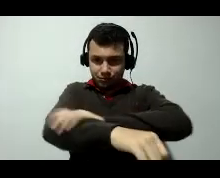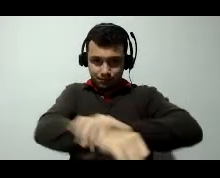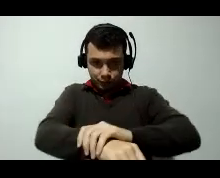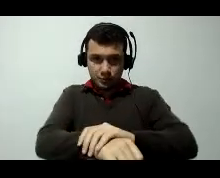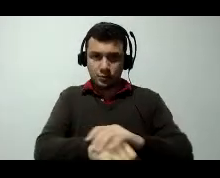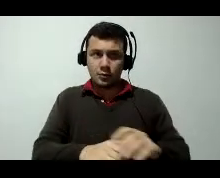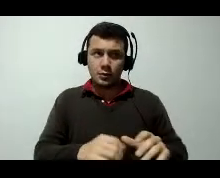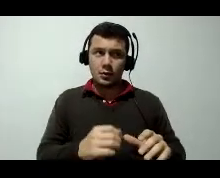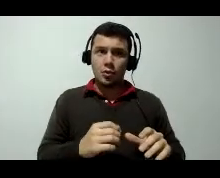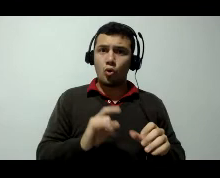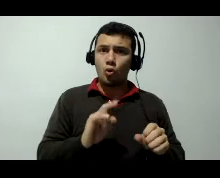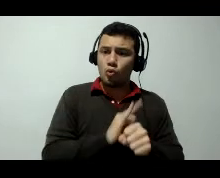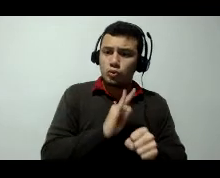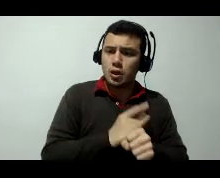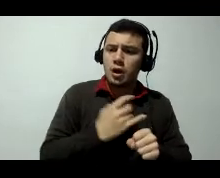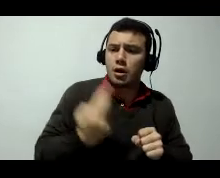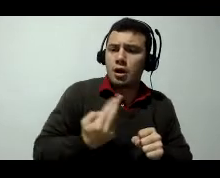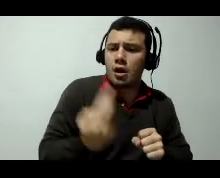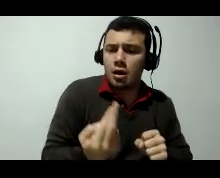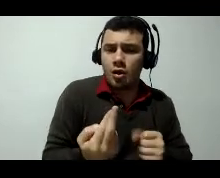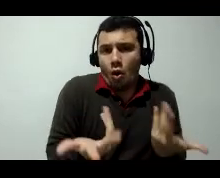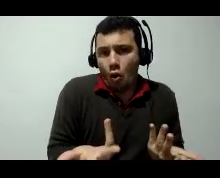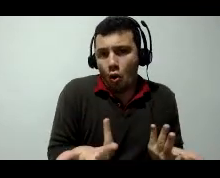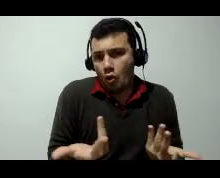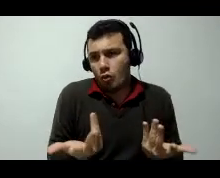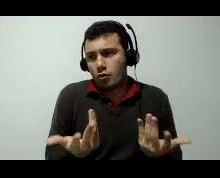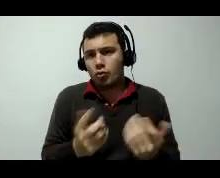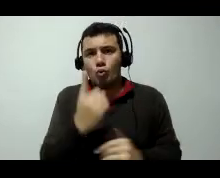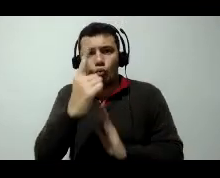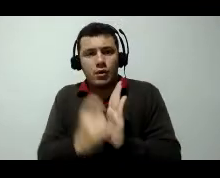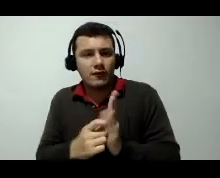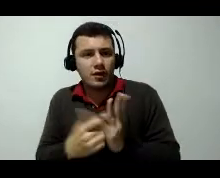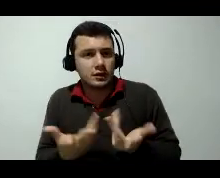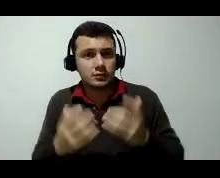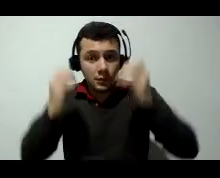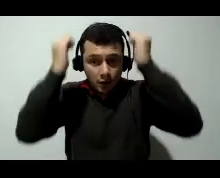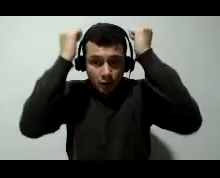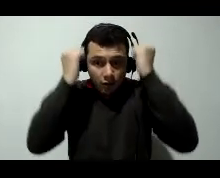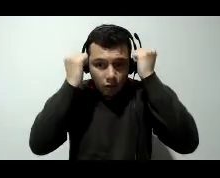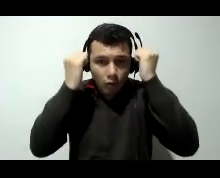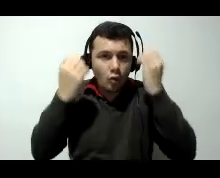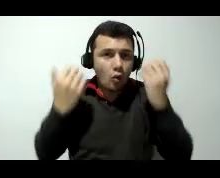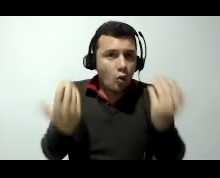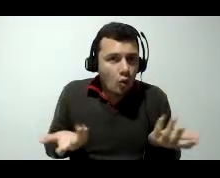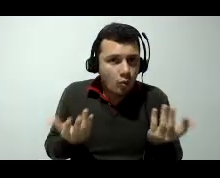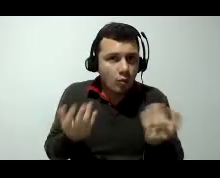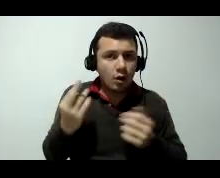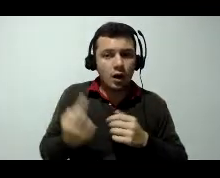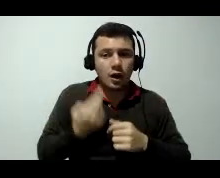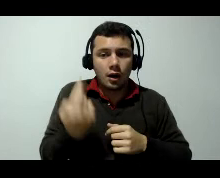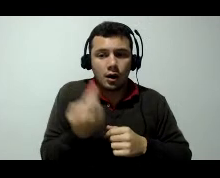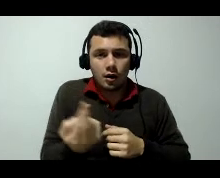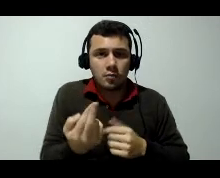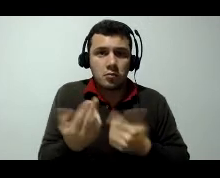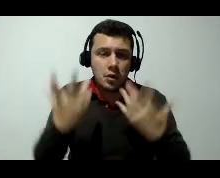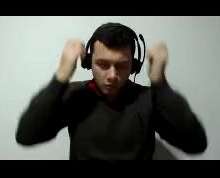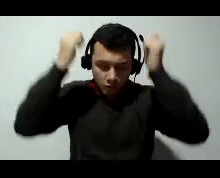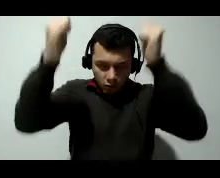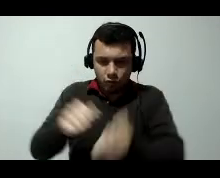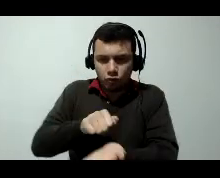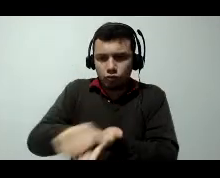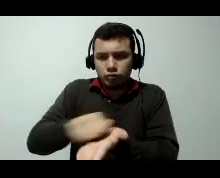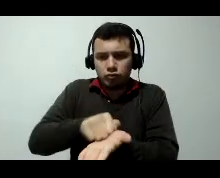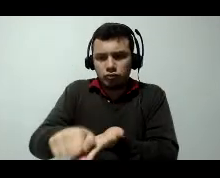batas o si son gorros, si van a ser desechables o reutilizables. Si van a ser reutilizables, o sea que se van a lavar, entonces, ¿cómo es el